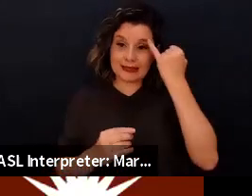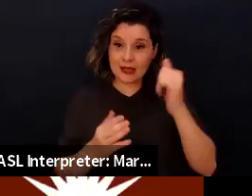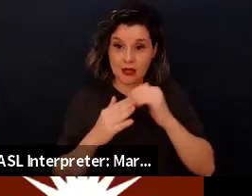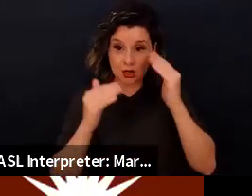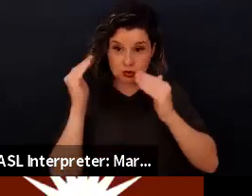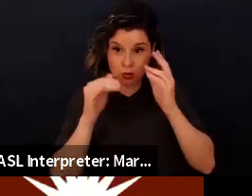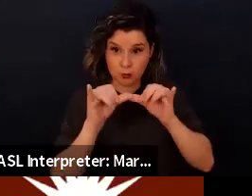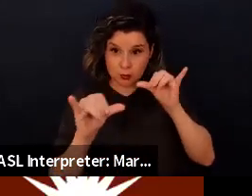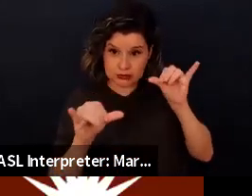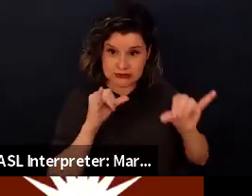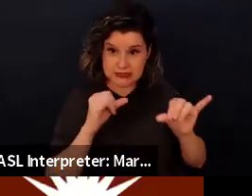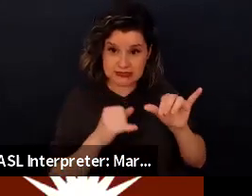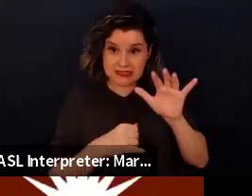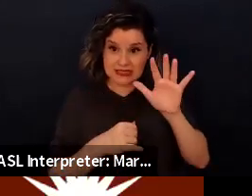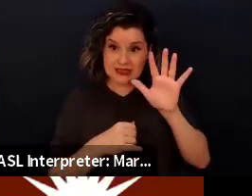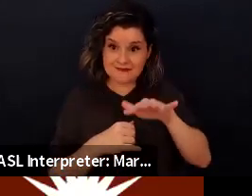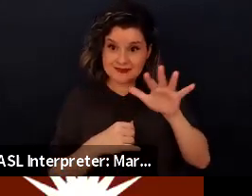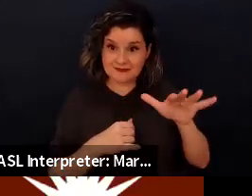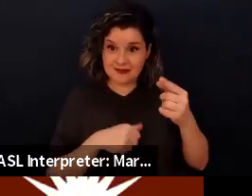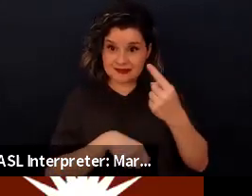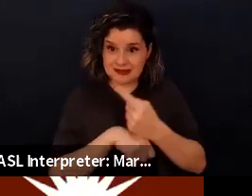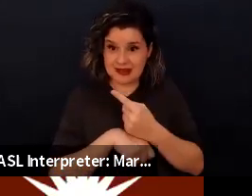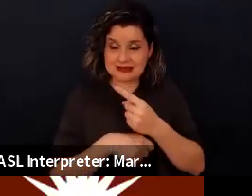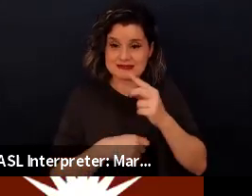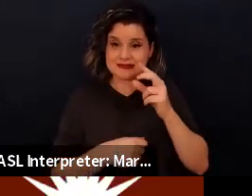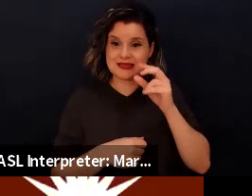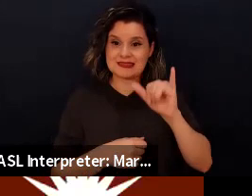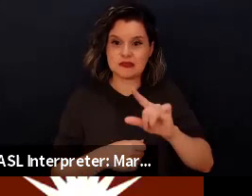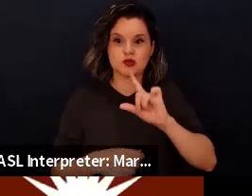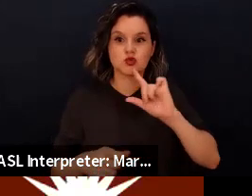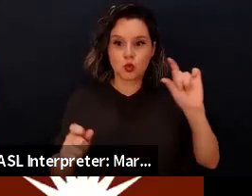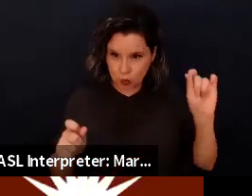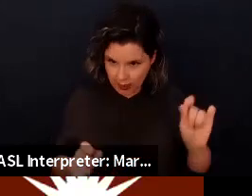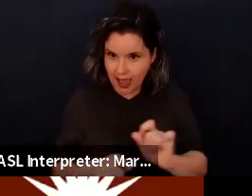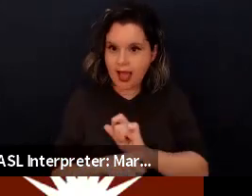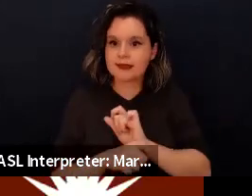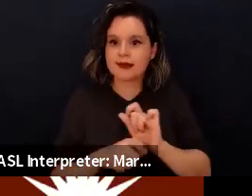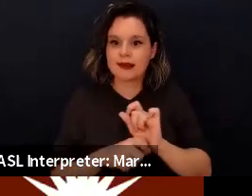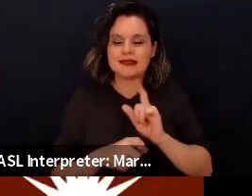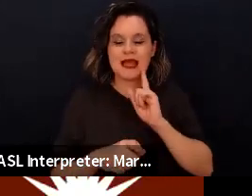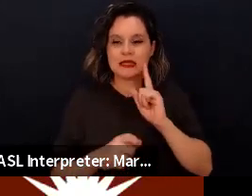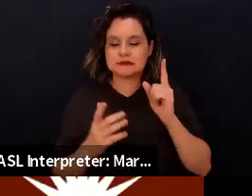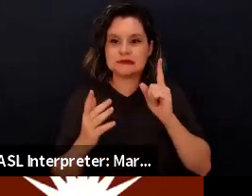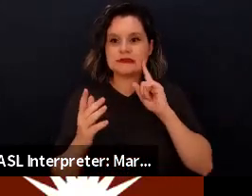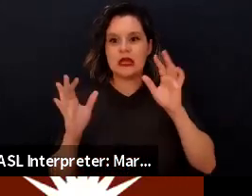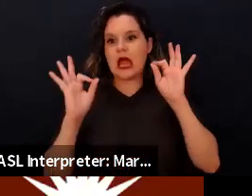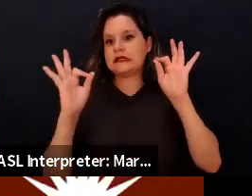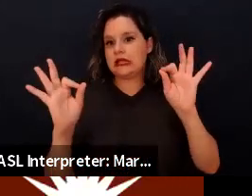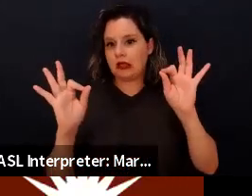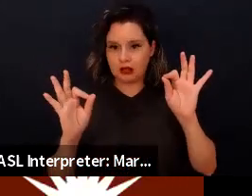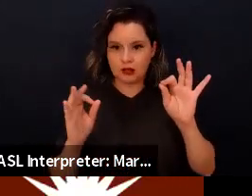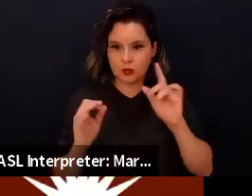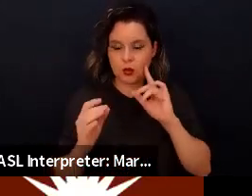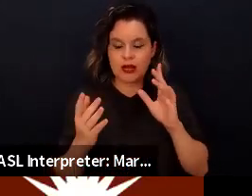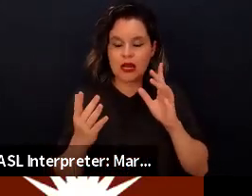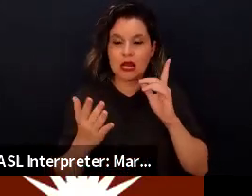puede permanecer 55 días podría ser la realidad, podría ser como lo ideal, y no necesariamente lo ideal, pero